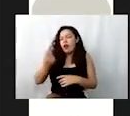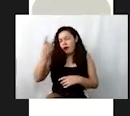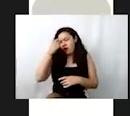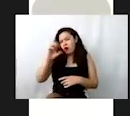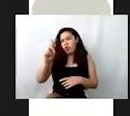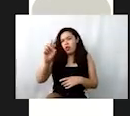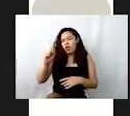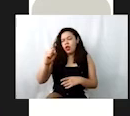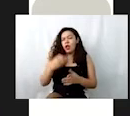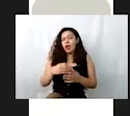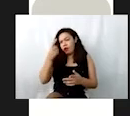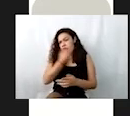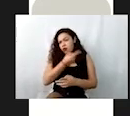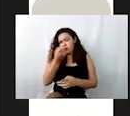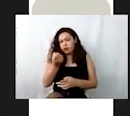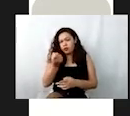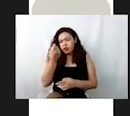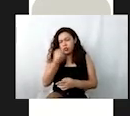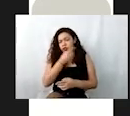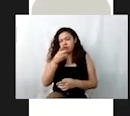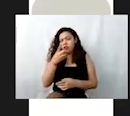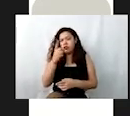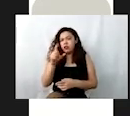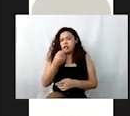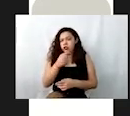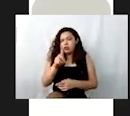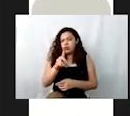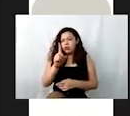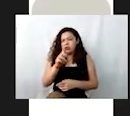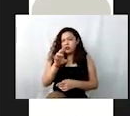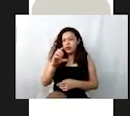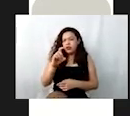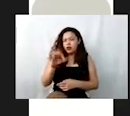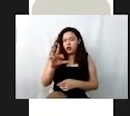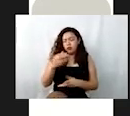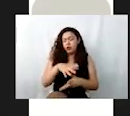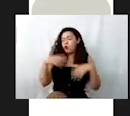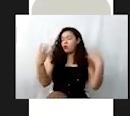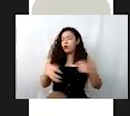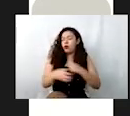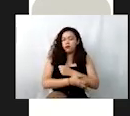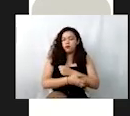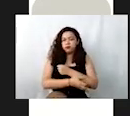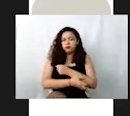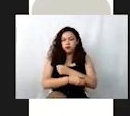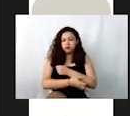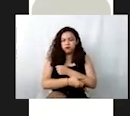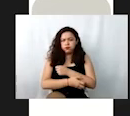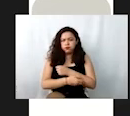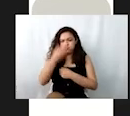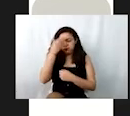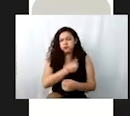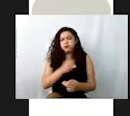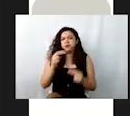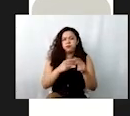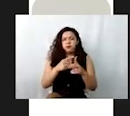son 231 indicadores, son muchos. Son muchos. Y en la capacidad estadística del país se ha demostrado